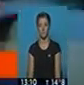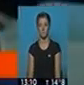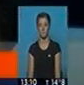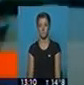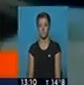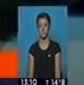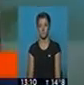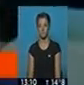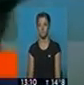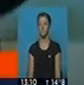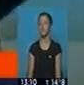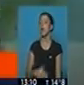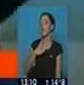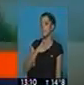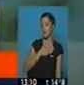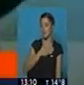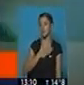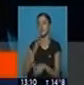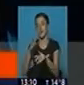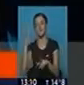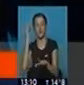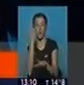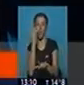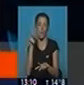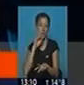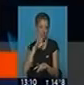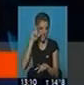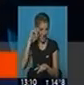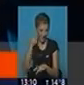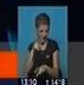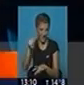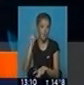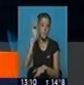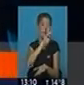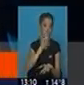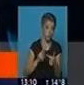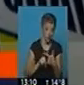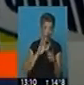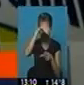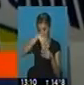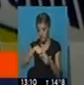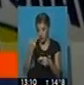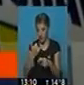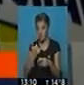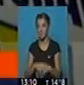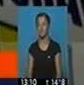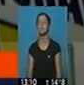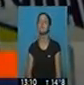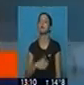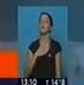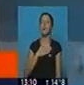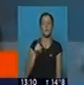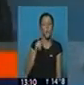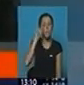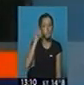que eso existe, el uribismo existe, opera en Venezuela, la derecha opera y un sector más desestabilizador. Yo creo que la pregunta es si eso